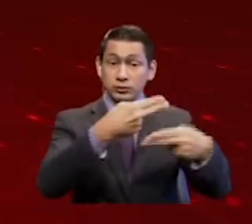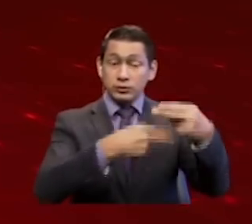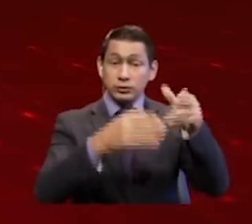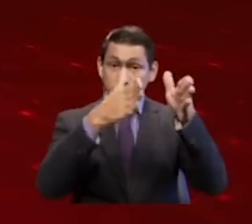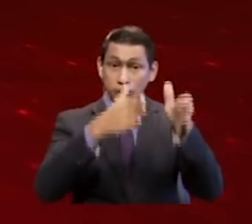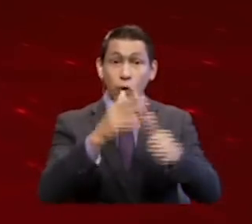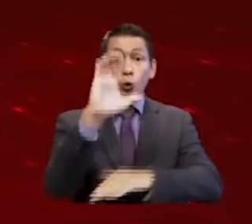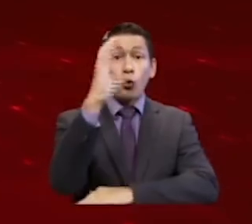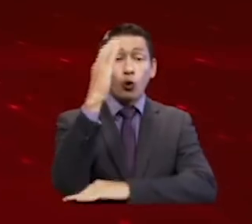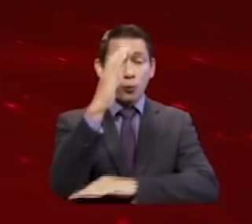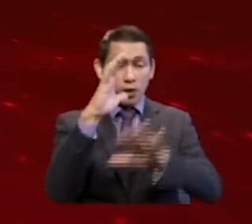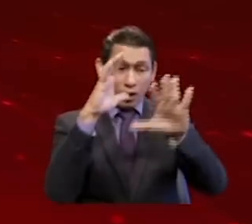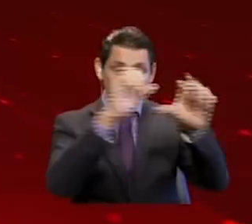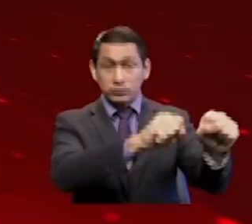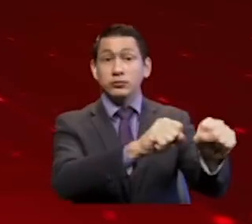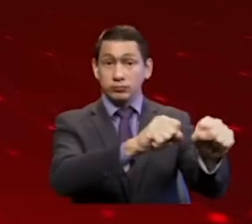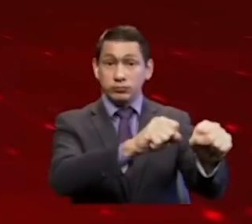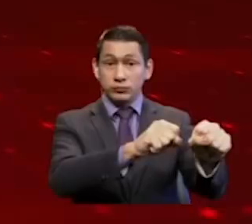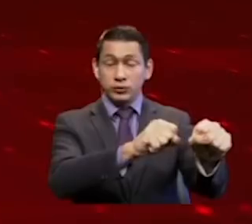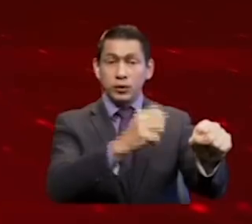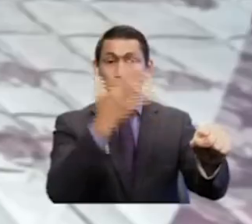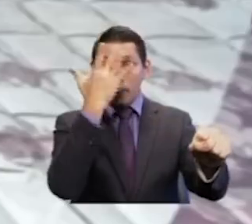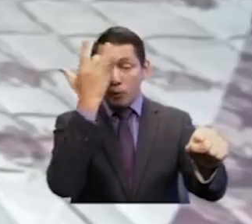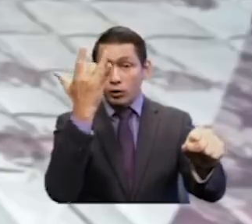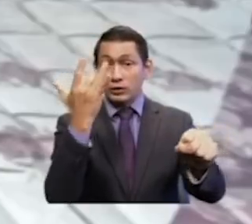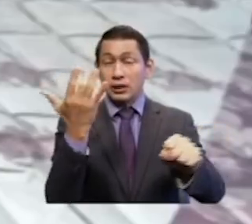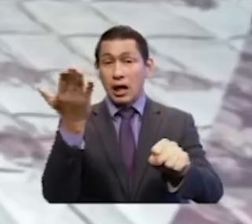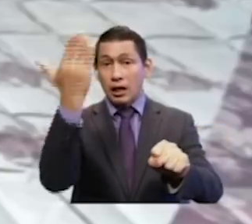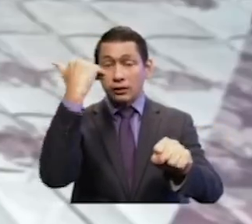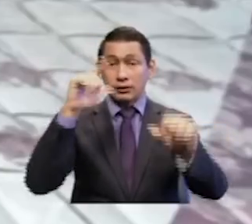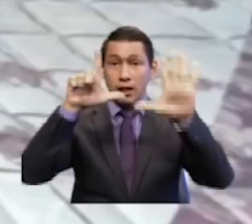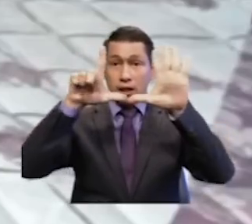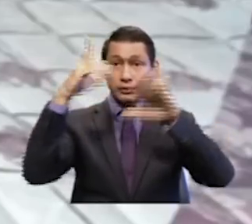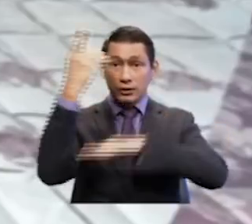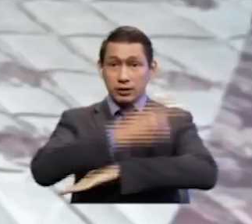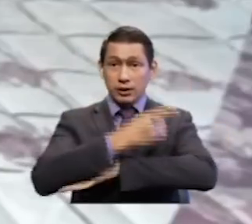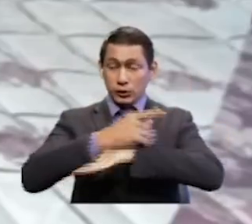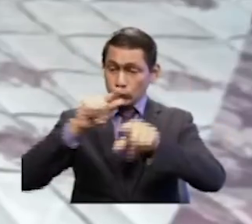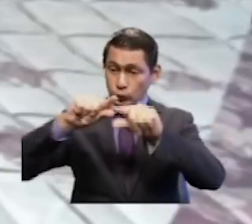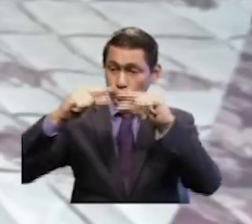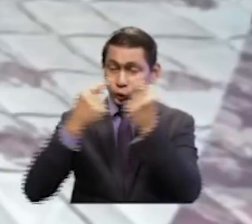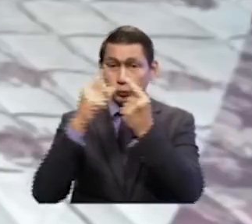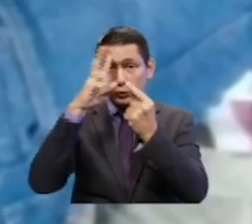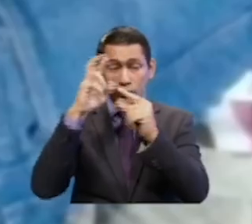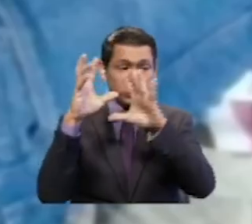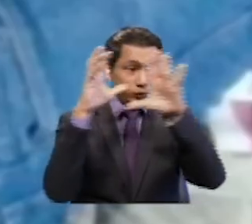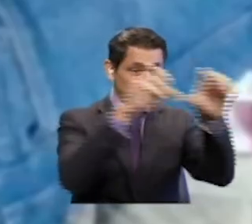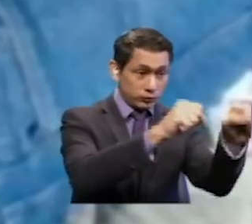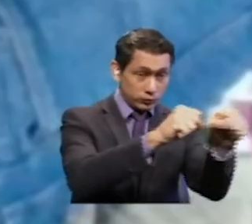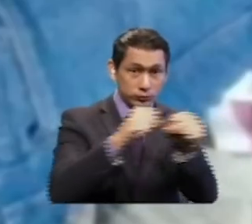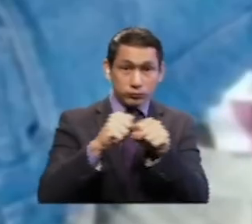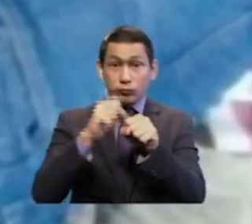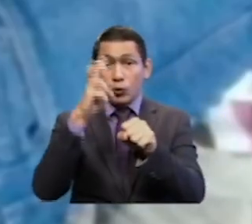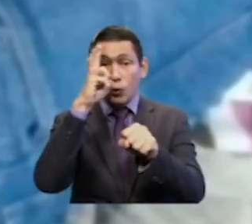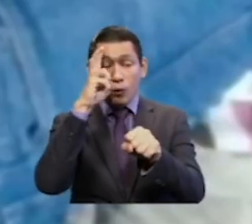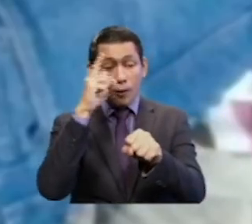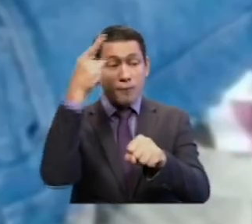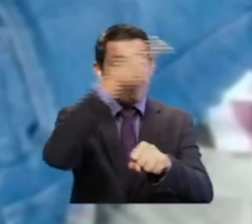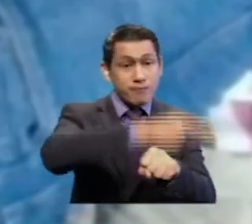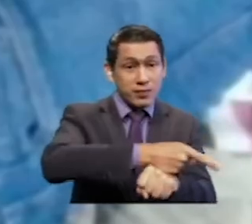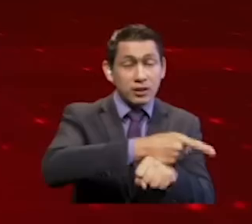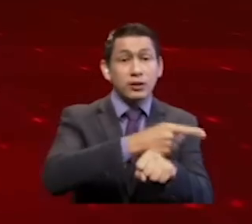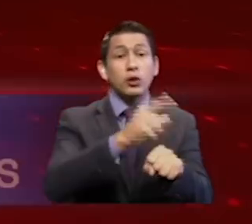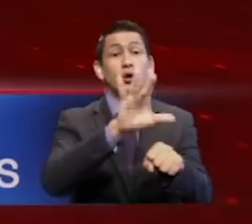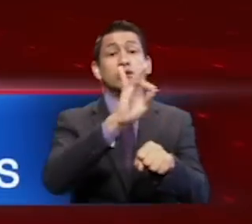nacionalidad colombiana, a quien lo secuestraron 7 días atrás para exigir el pago de $80,000 por su